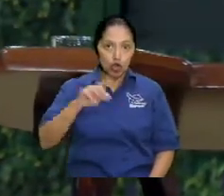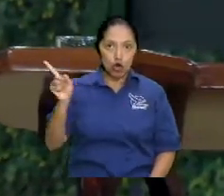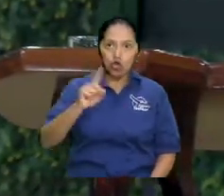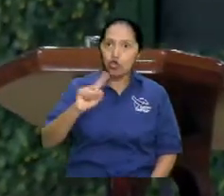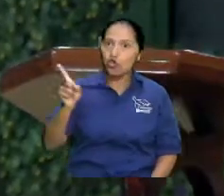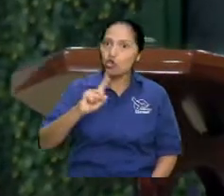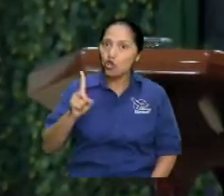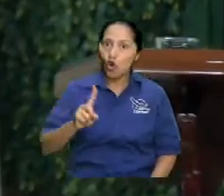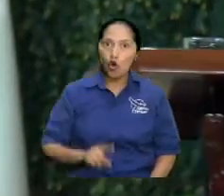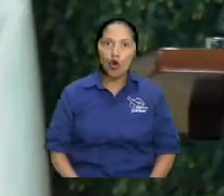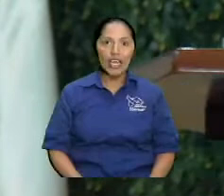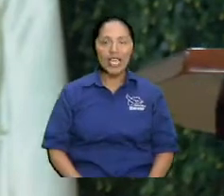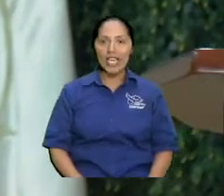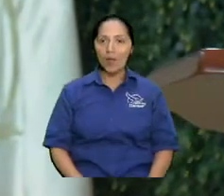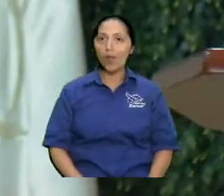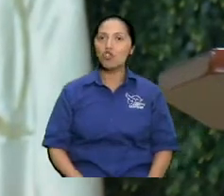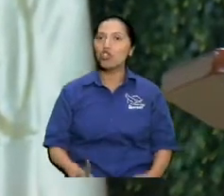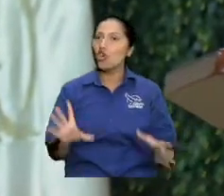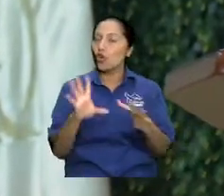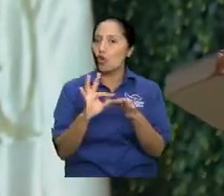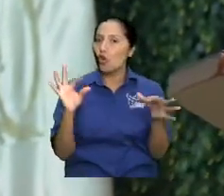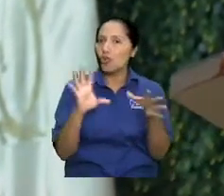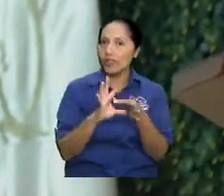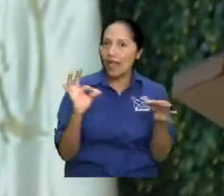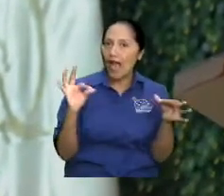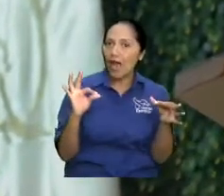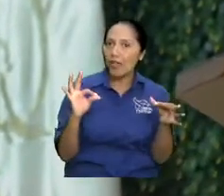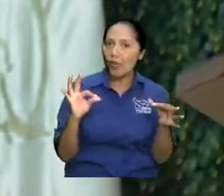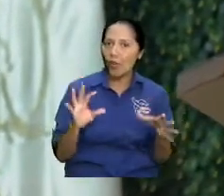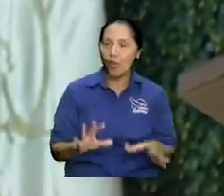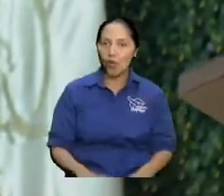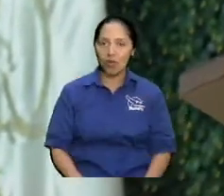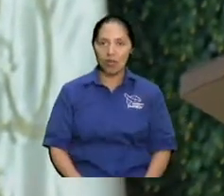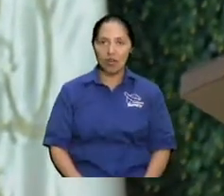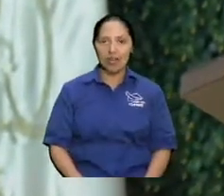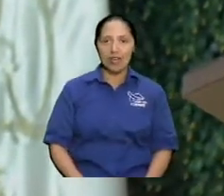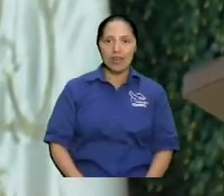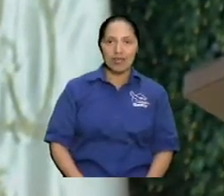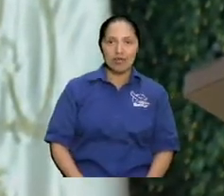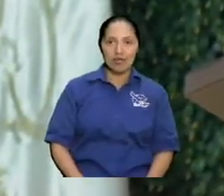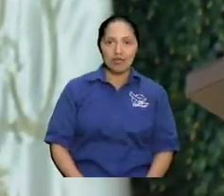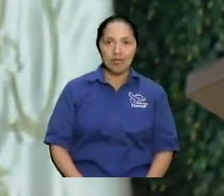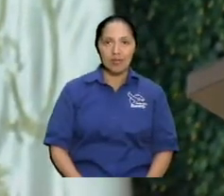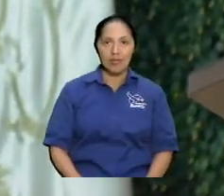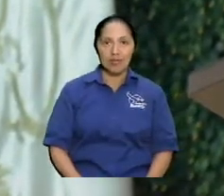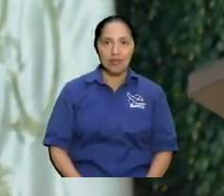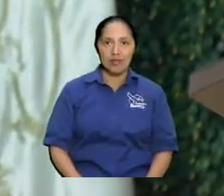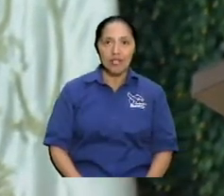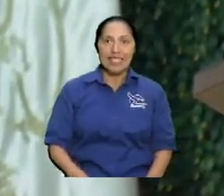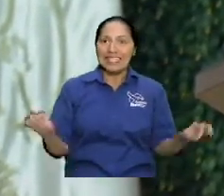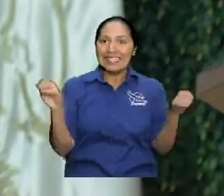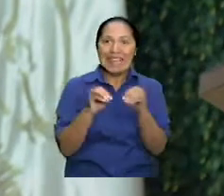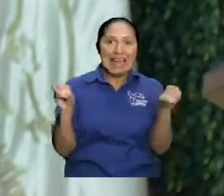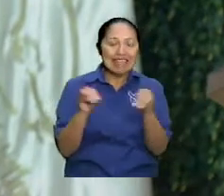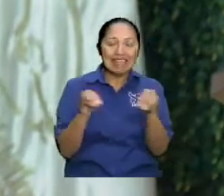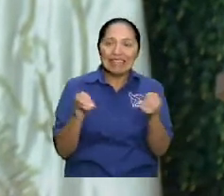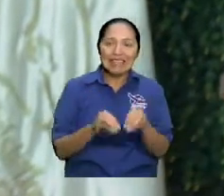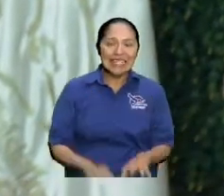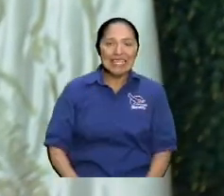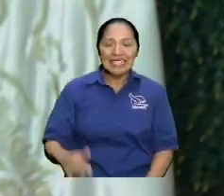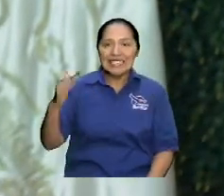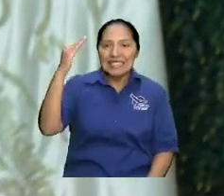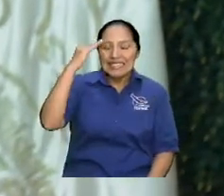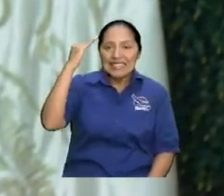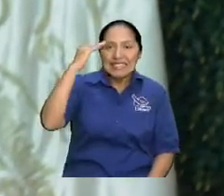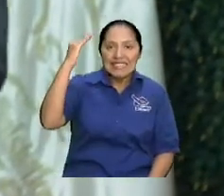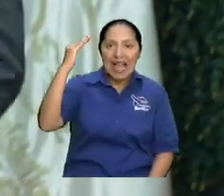¿No le parece a usted que ellos hubieran podido vengar? Ah, infelices, nos sacaron por leprosos, ahora van a ver lo que es bueno. Nadie sabe que todavía están,